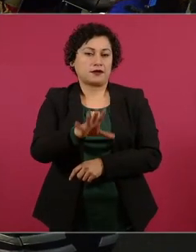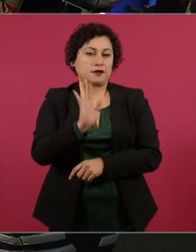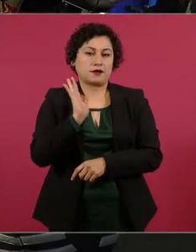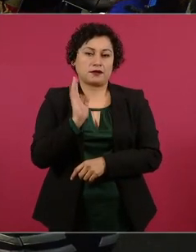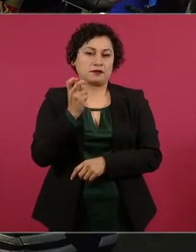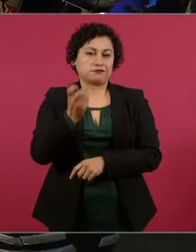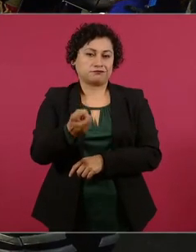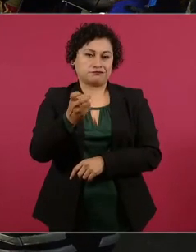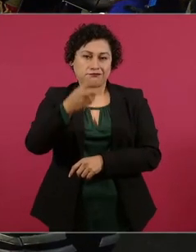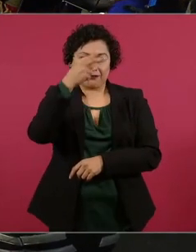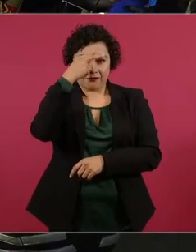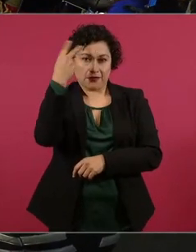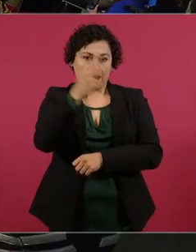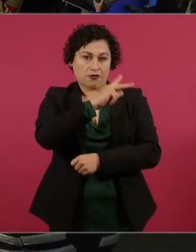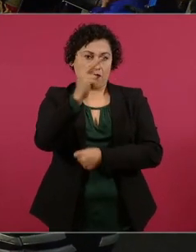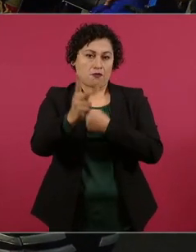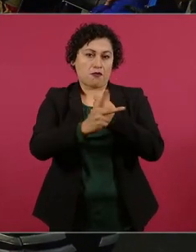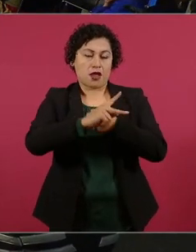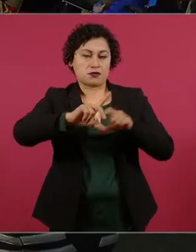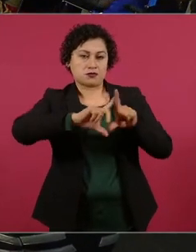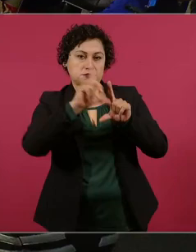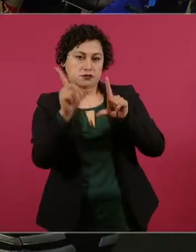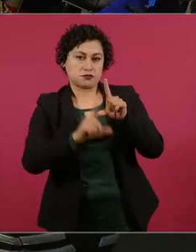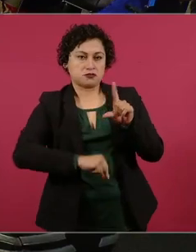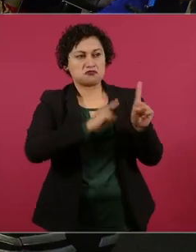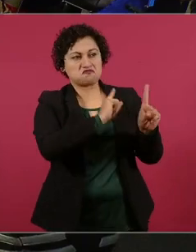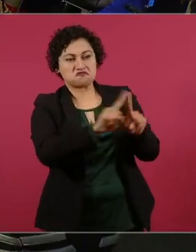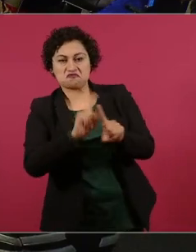pública, nacional. Yo lo que quiero